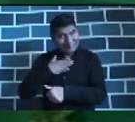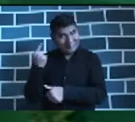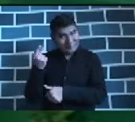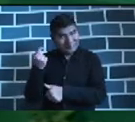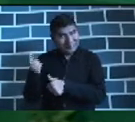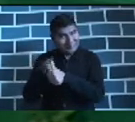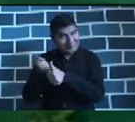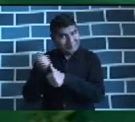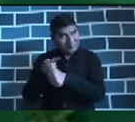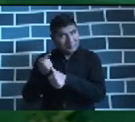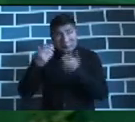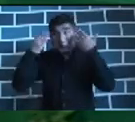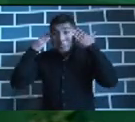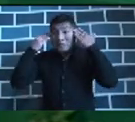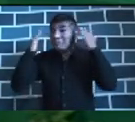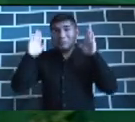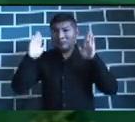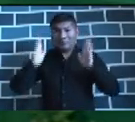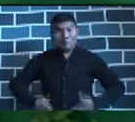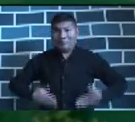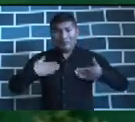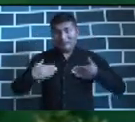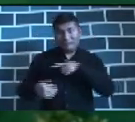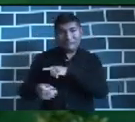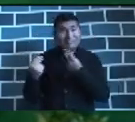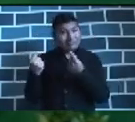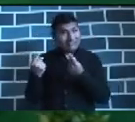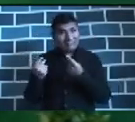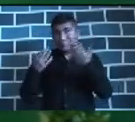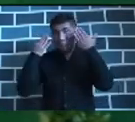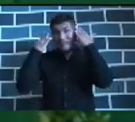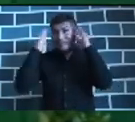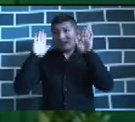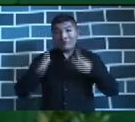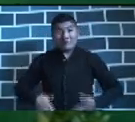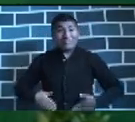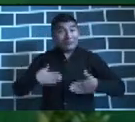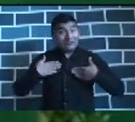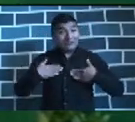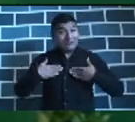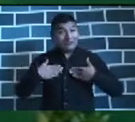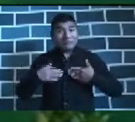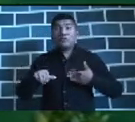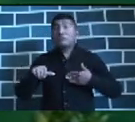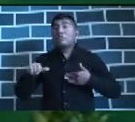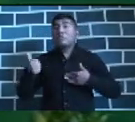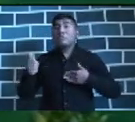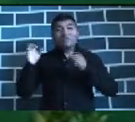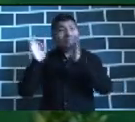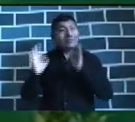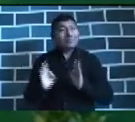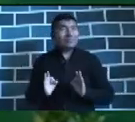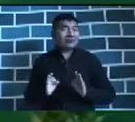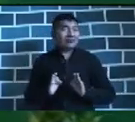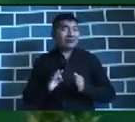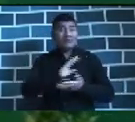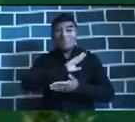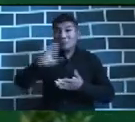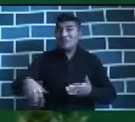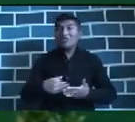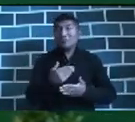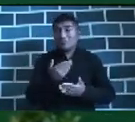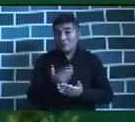ya no sabemos vivir sin él ya no sabemos vivir de otra forma todo